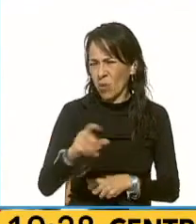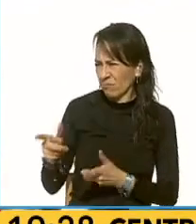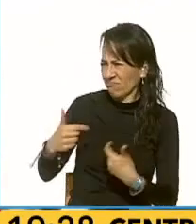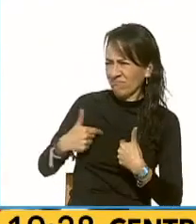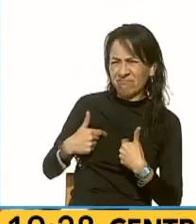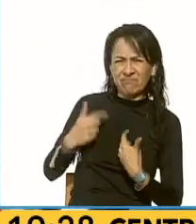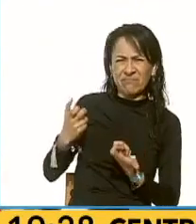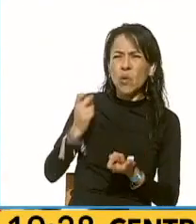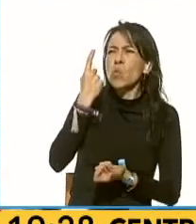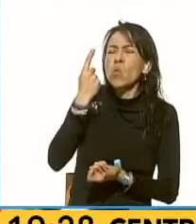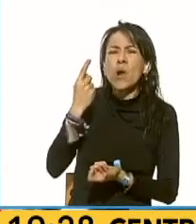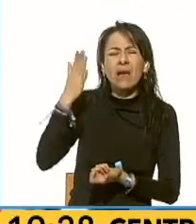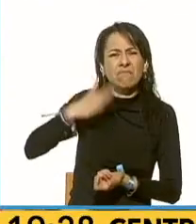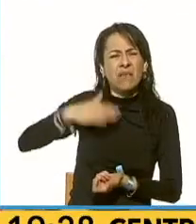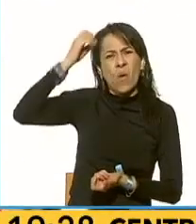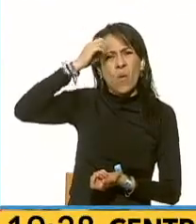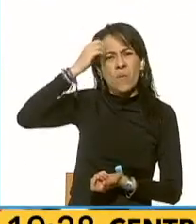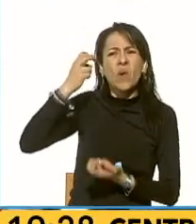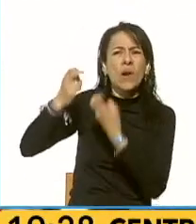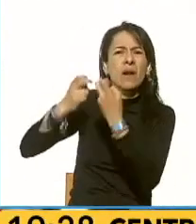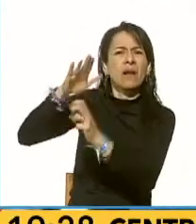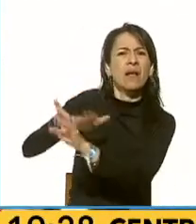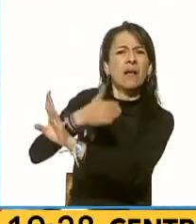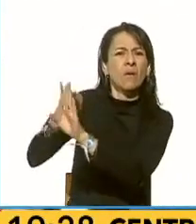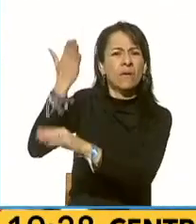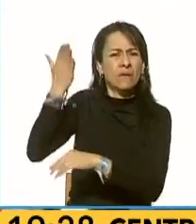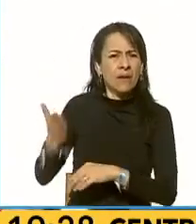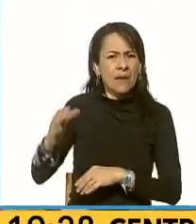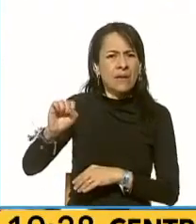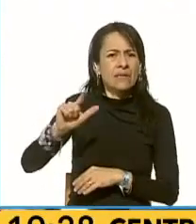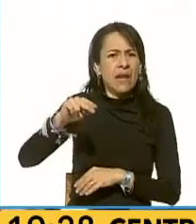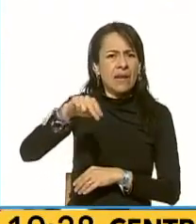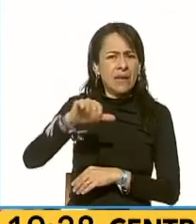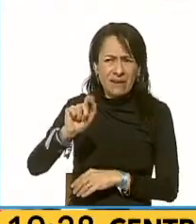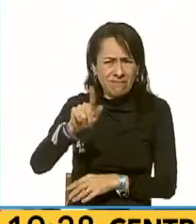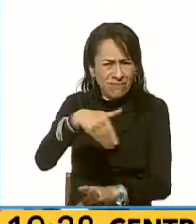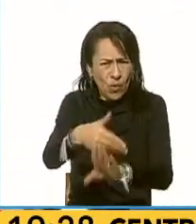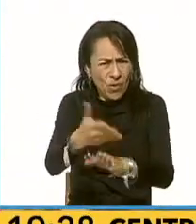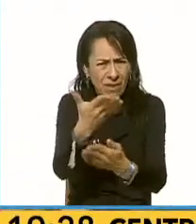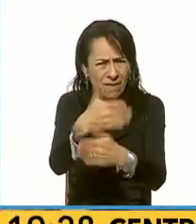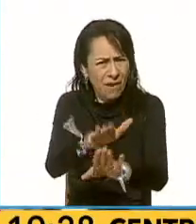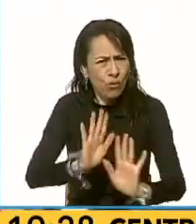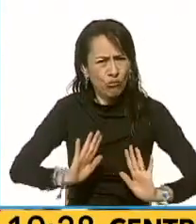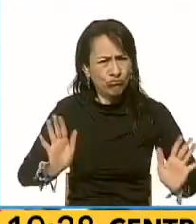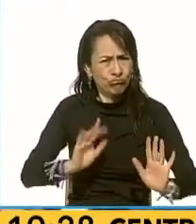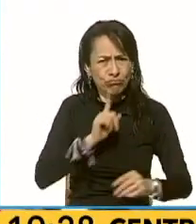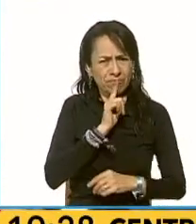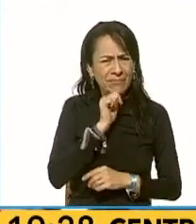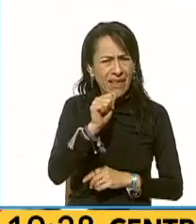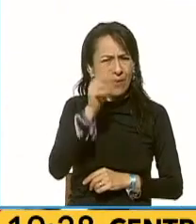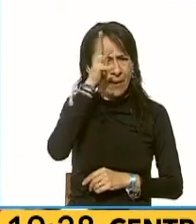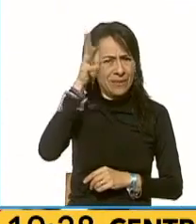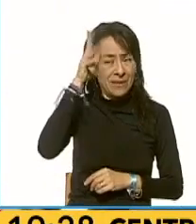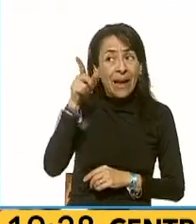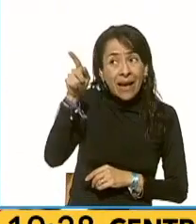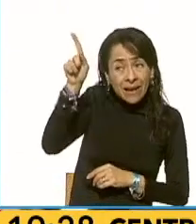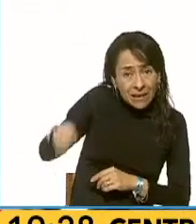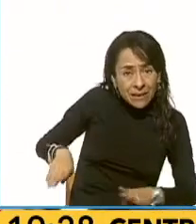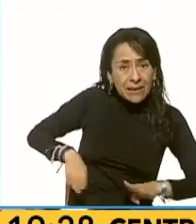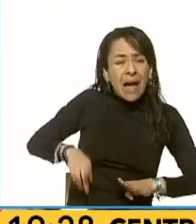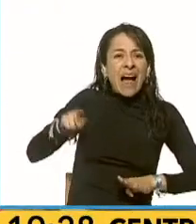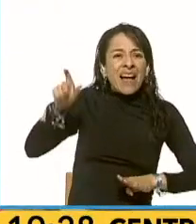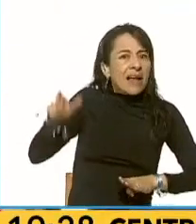fue a Banco Azteca, fue una crítica a Ricardo Salinas Pliego, porque pues es un personaje controvertido, es un personaje